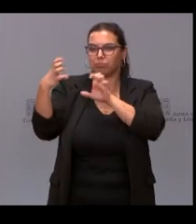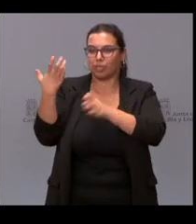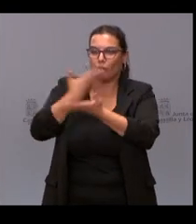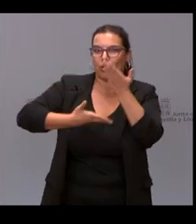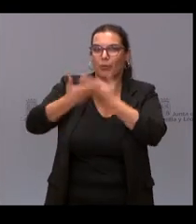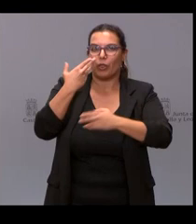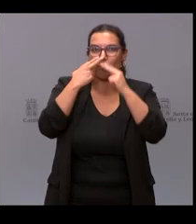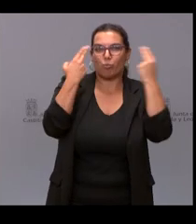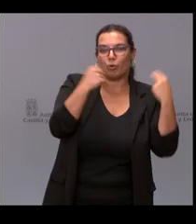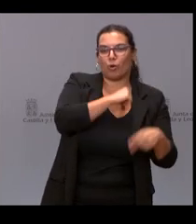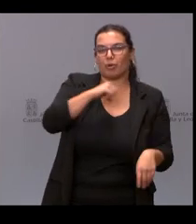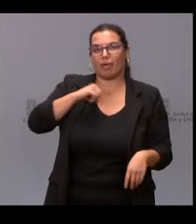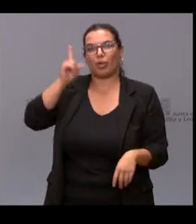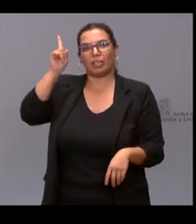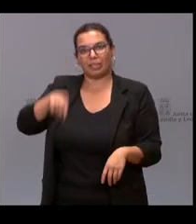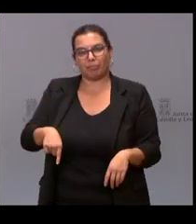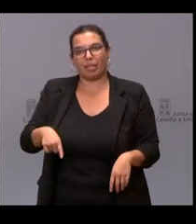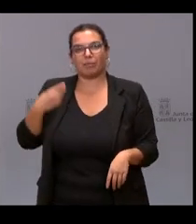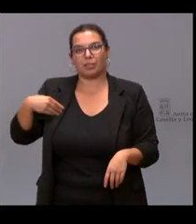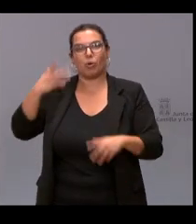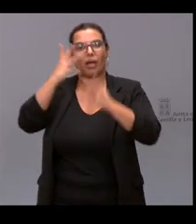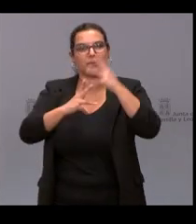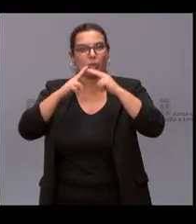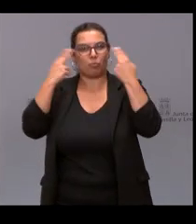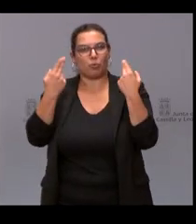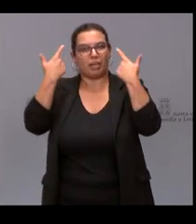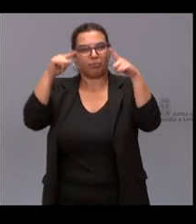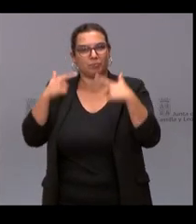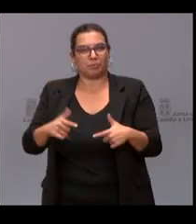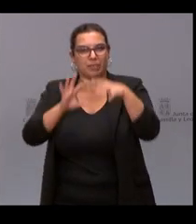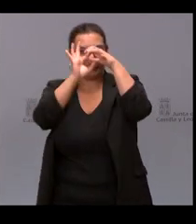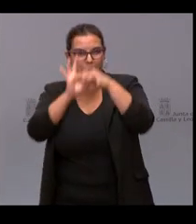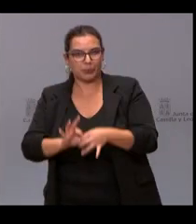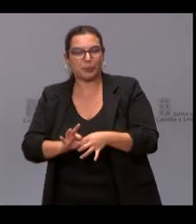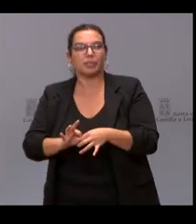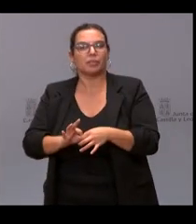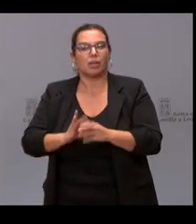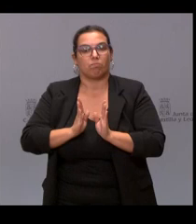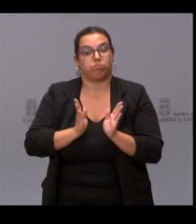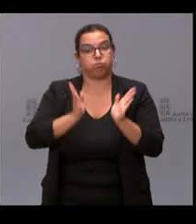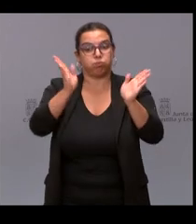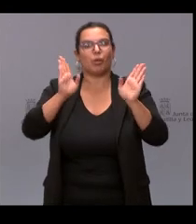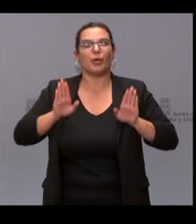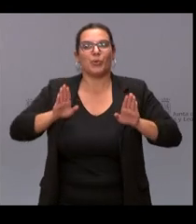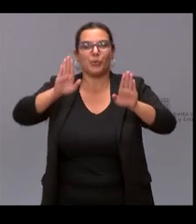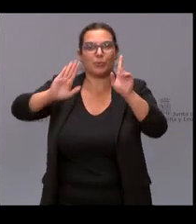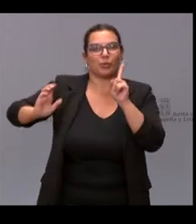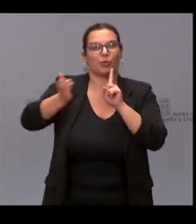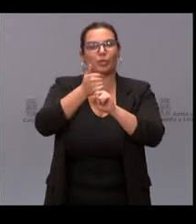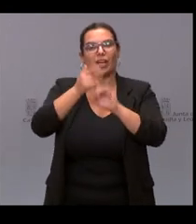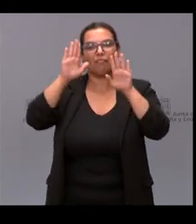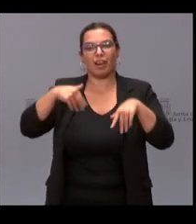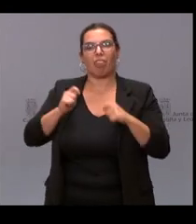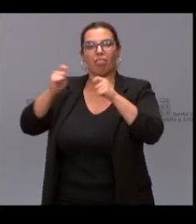público-privado, por un lado, y, por otro lado, también entre las distintas administraciones para ofrecer las garantías necesarias a una